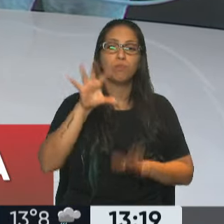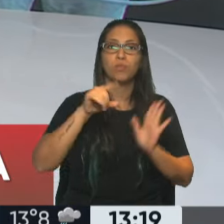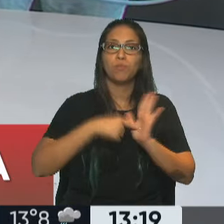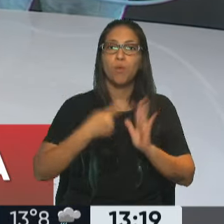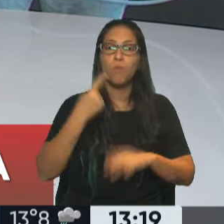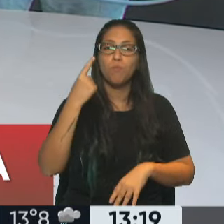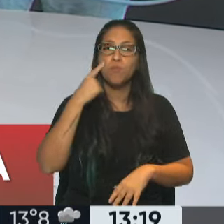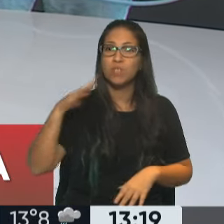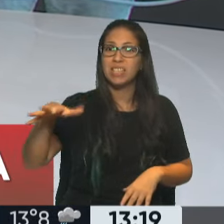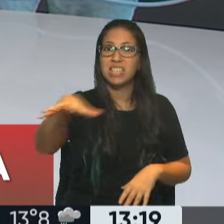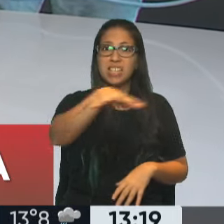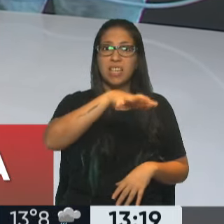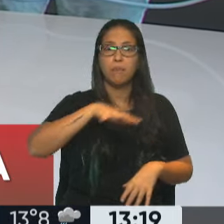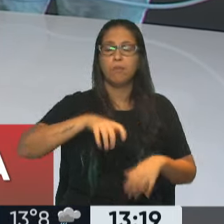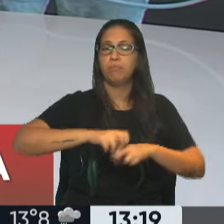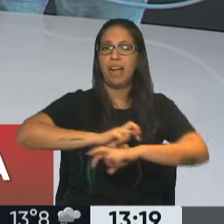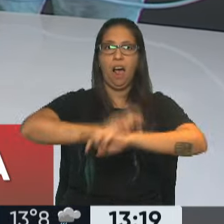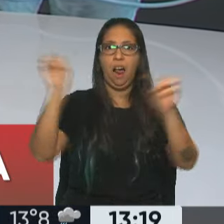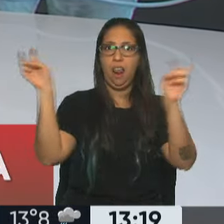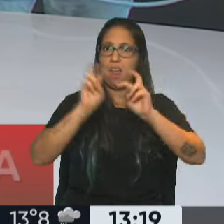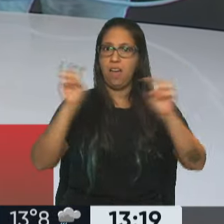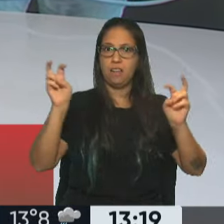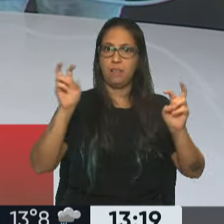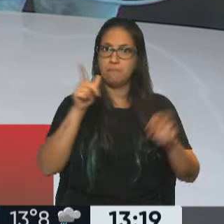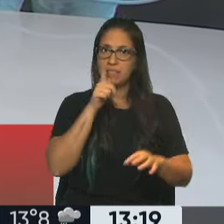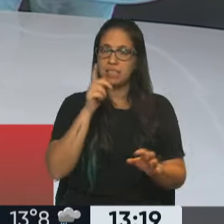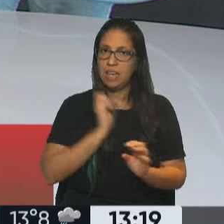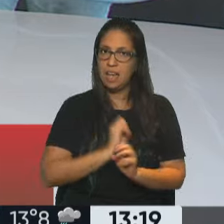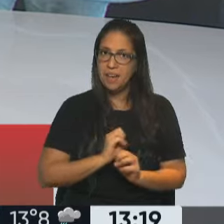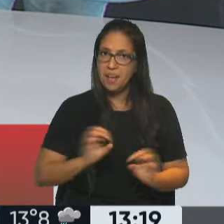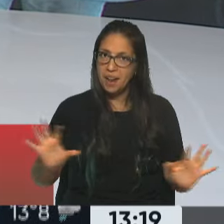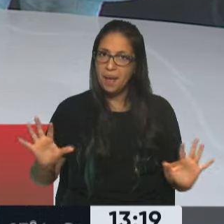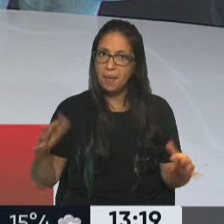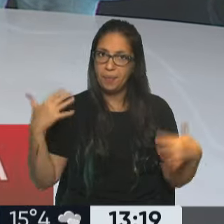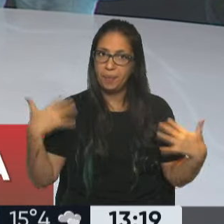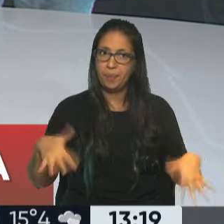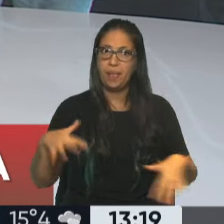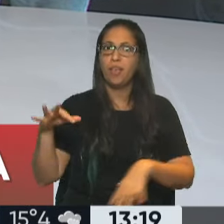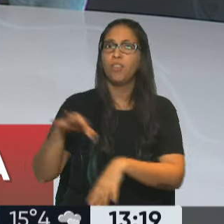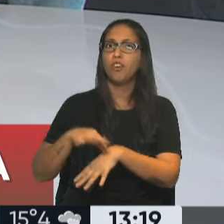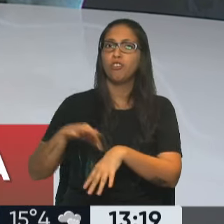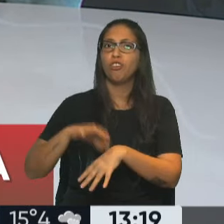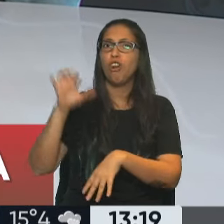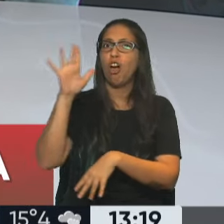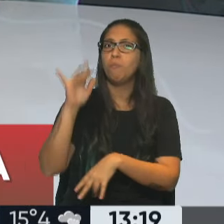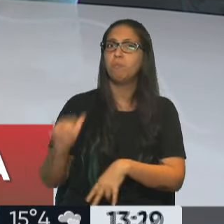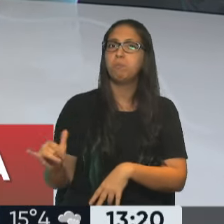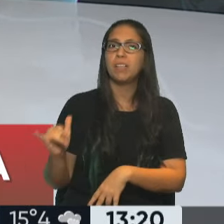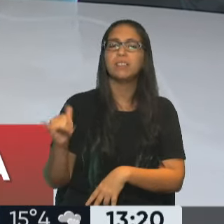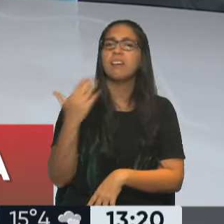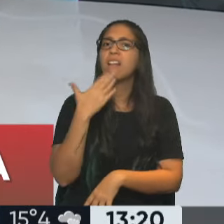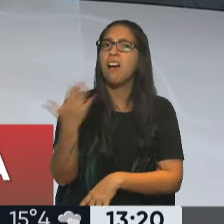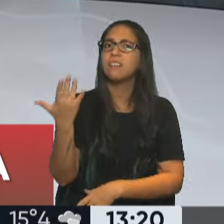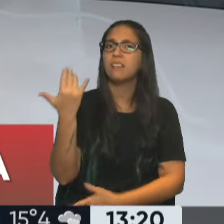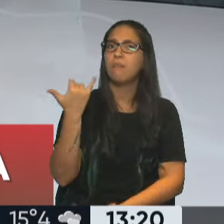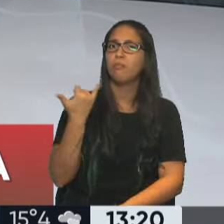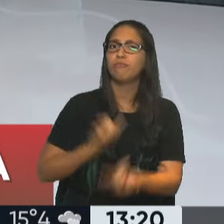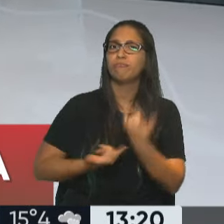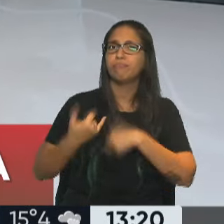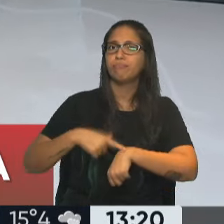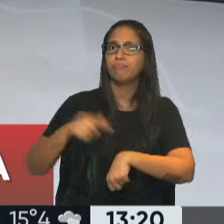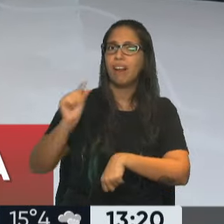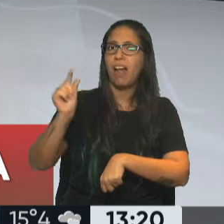Aires y la situación parece que se pone más grave, Pablo. Sí, es preocupante. Doctor Eduardo López, infectólogo, gracias por estos minutos.